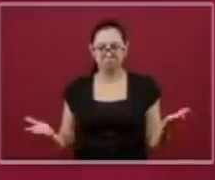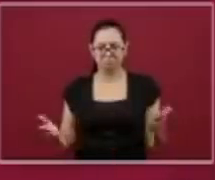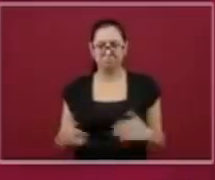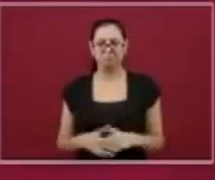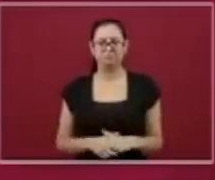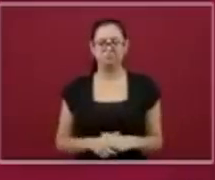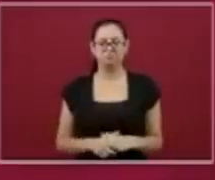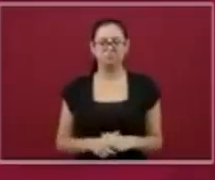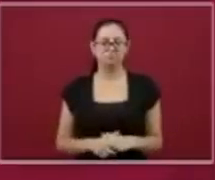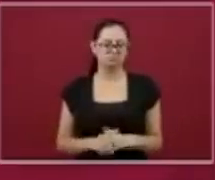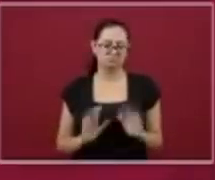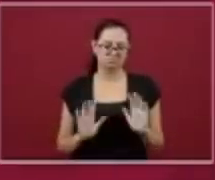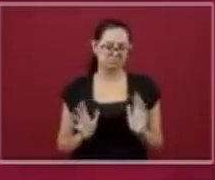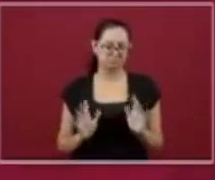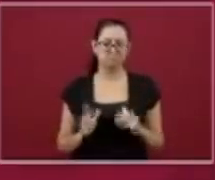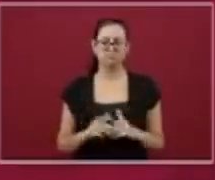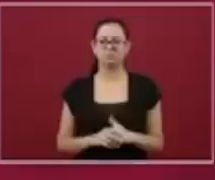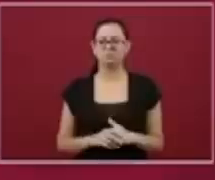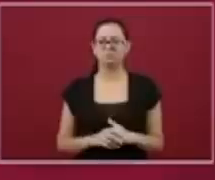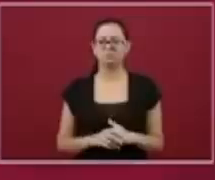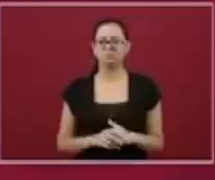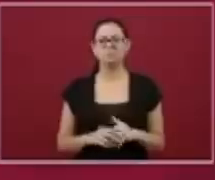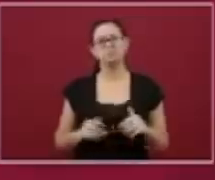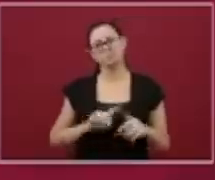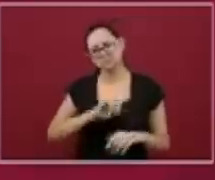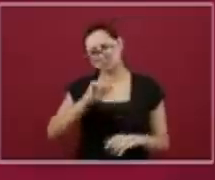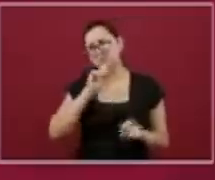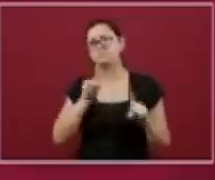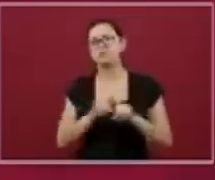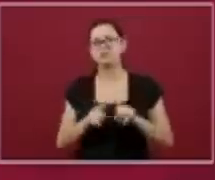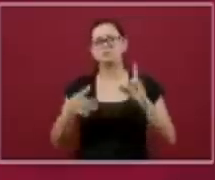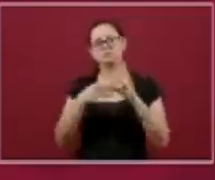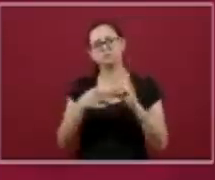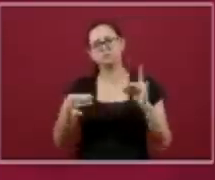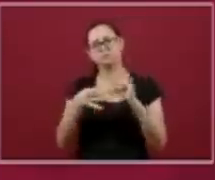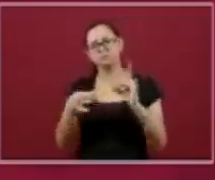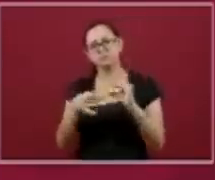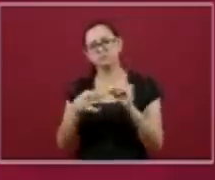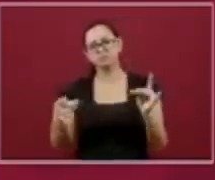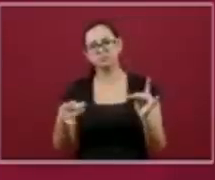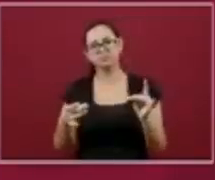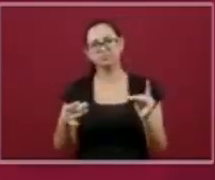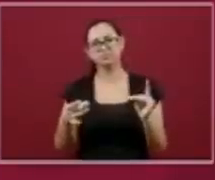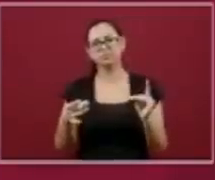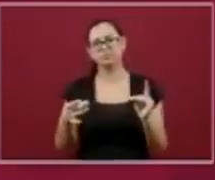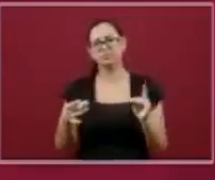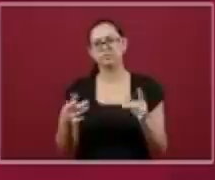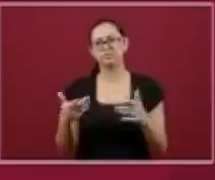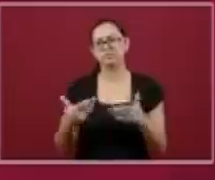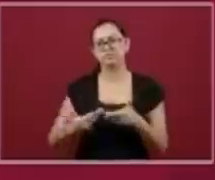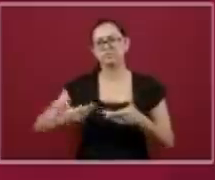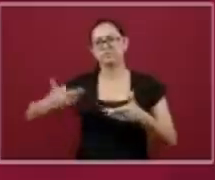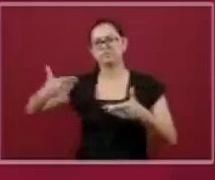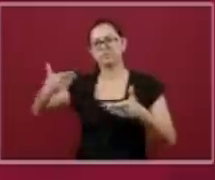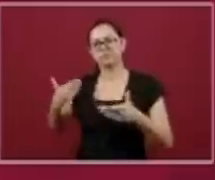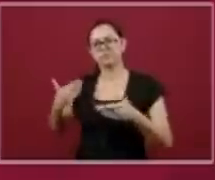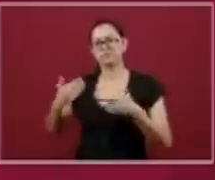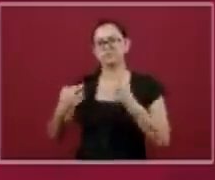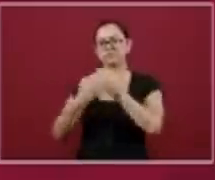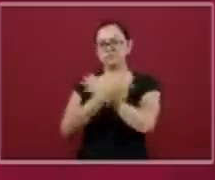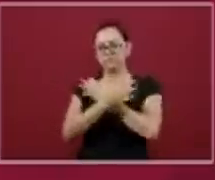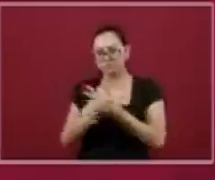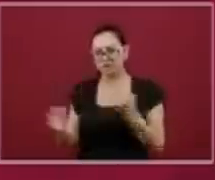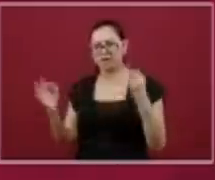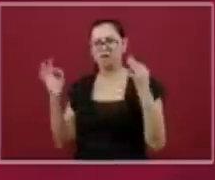la grabación, les van a dar la explicación del por qué el comunicado que